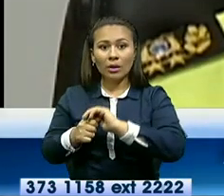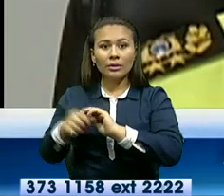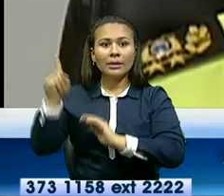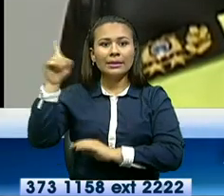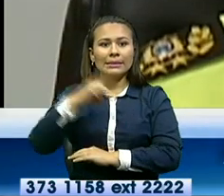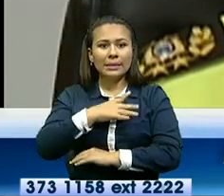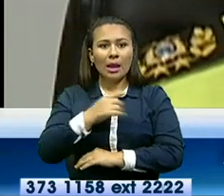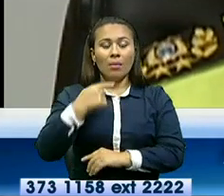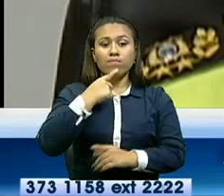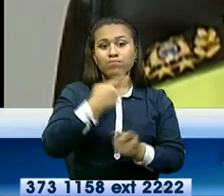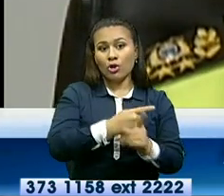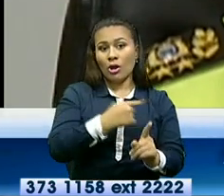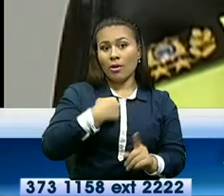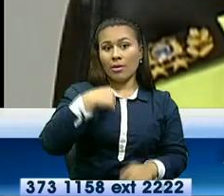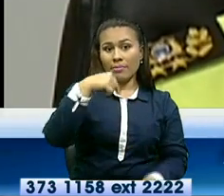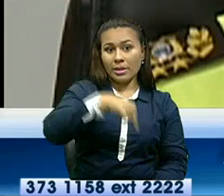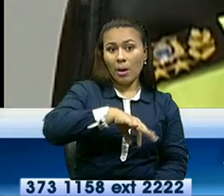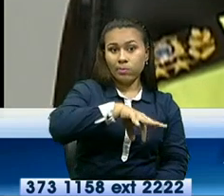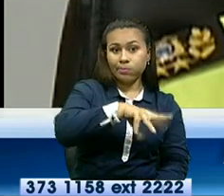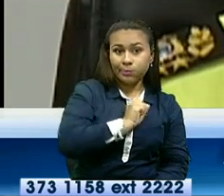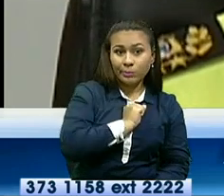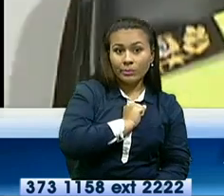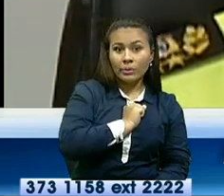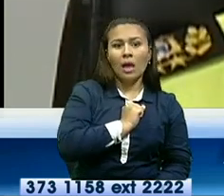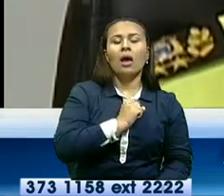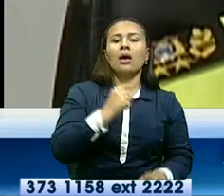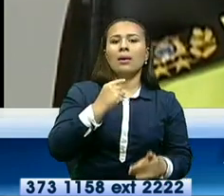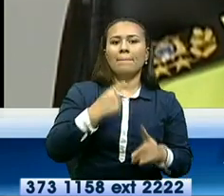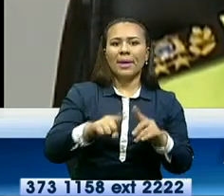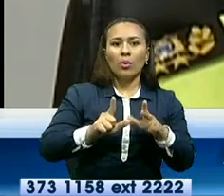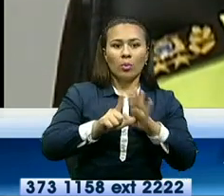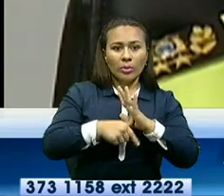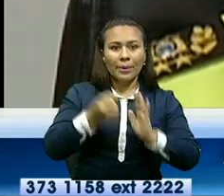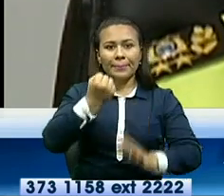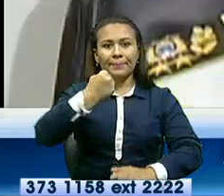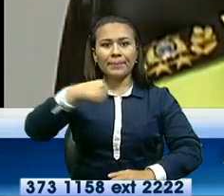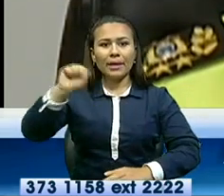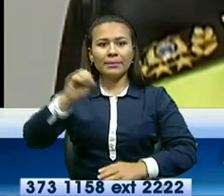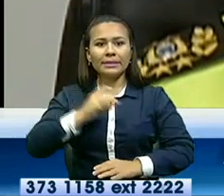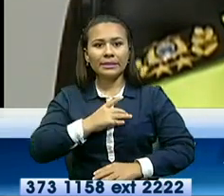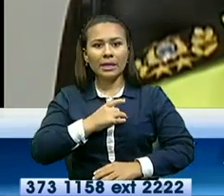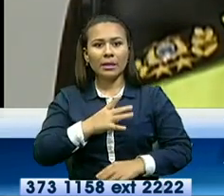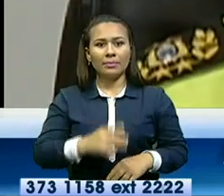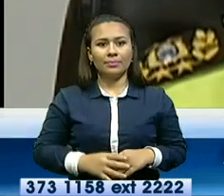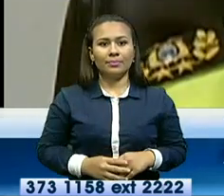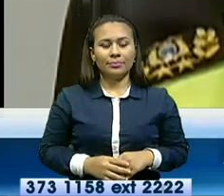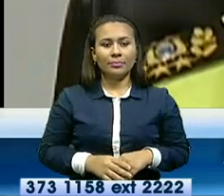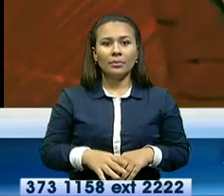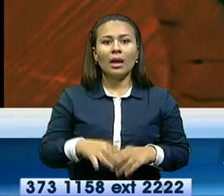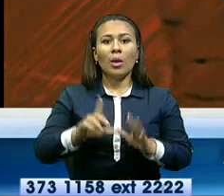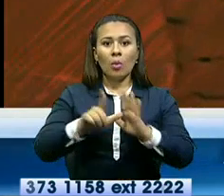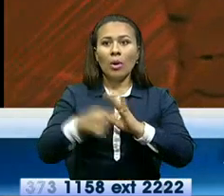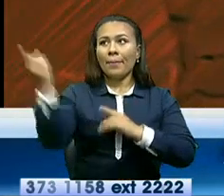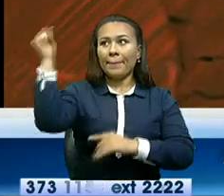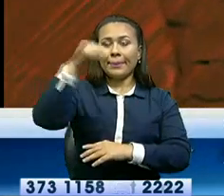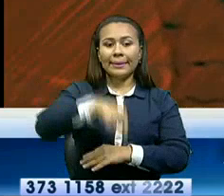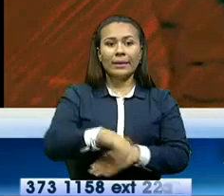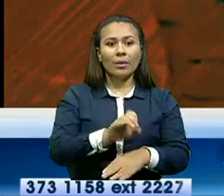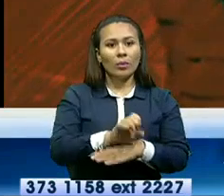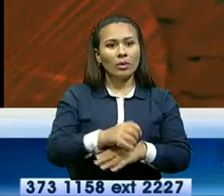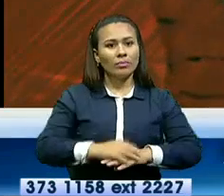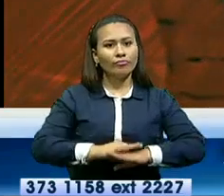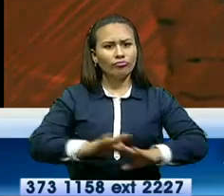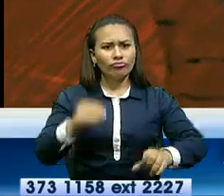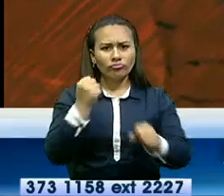cada evento delictual, para posterior venir de poco cada uno de ellos al Ecuador. Fue el operativo